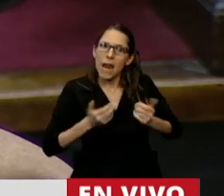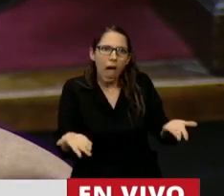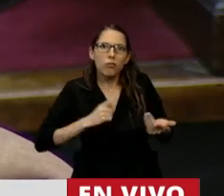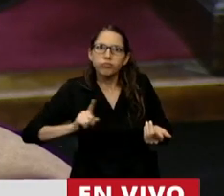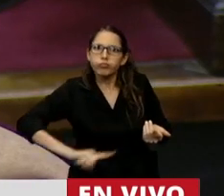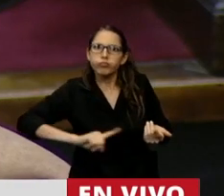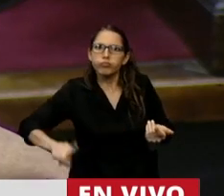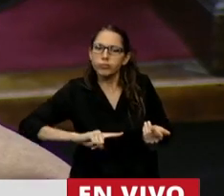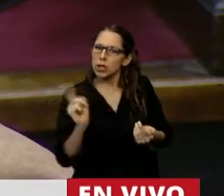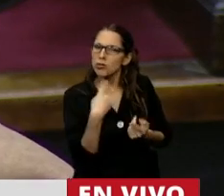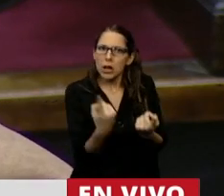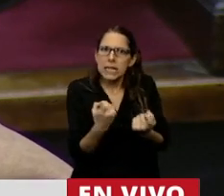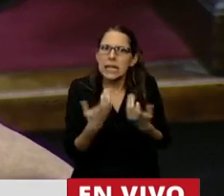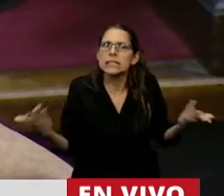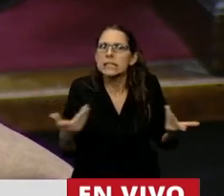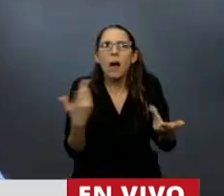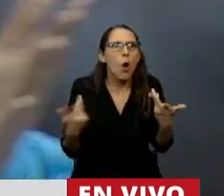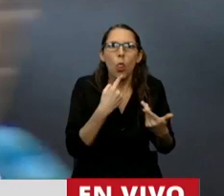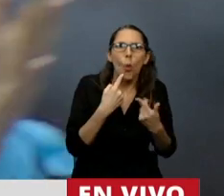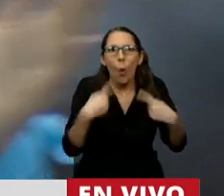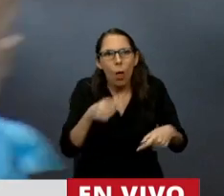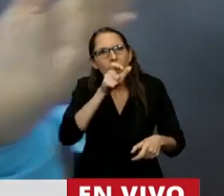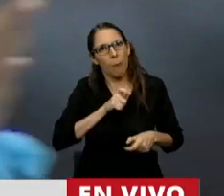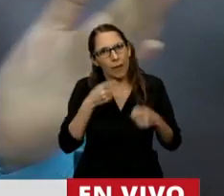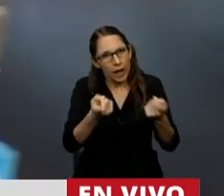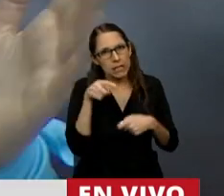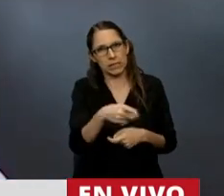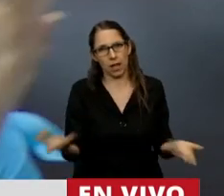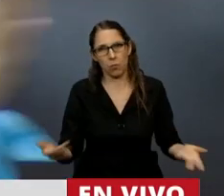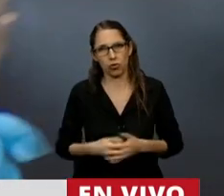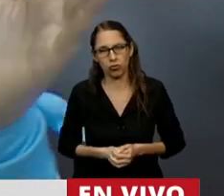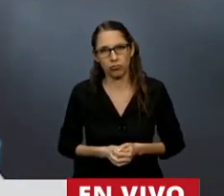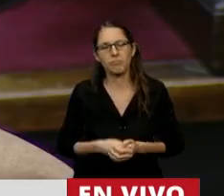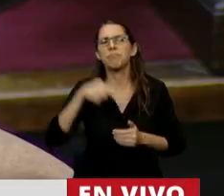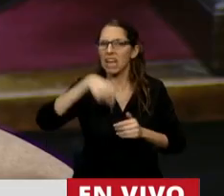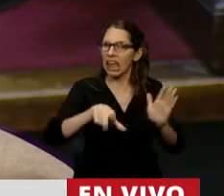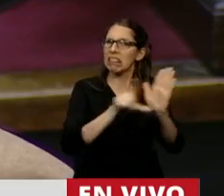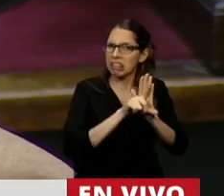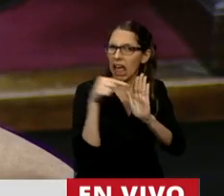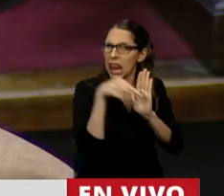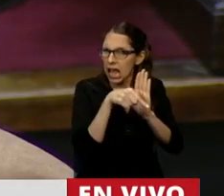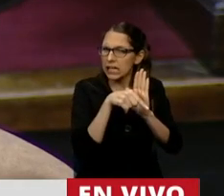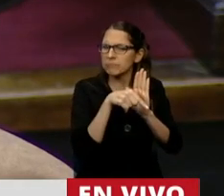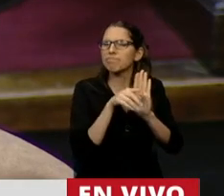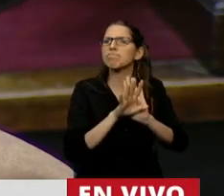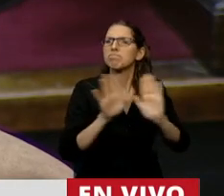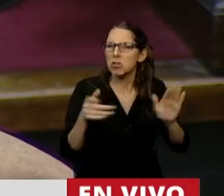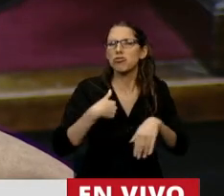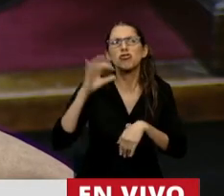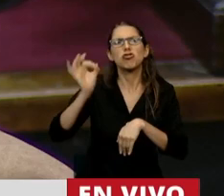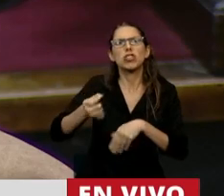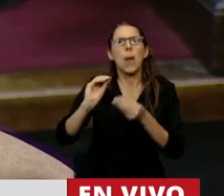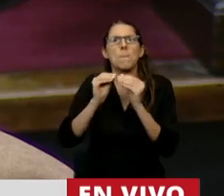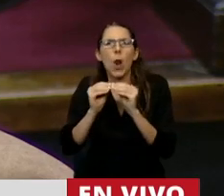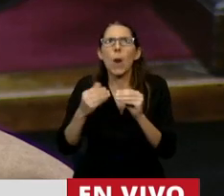tenemos necesidad de evacuar. Sé que esta ley no va a cambiar todos los problemas que